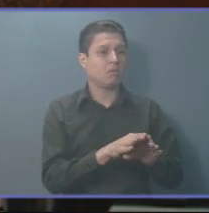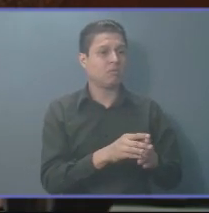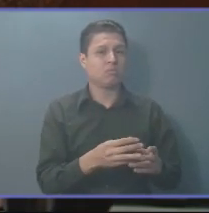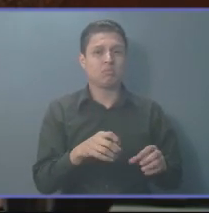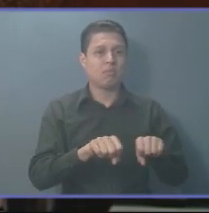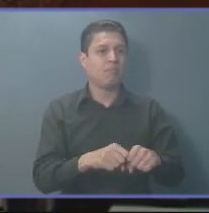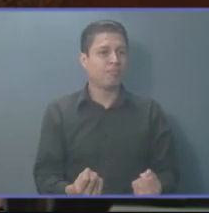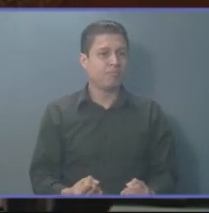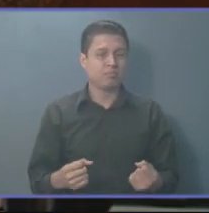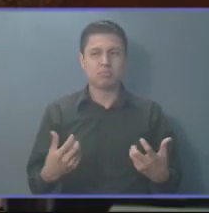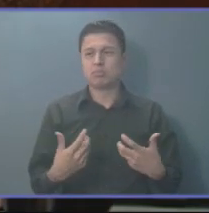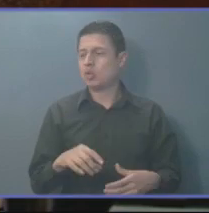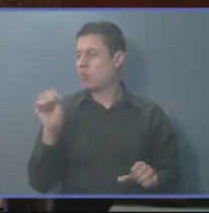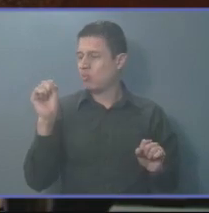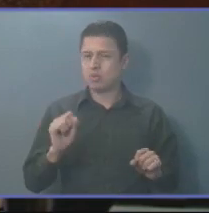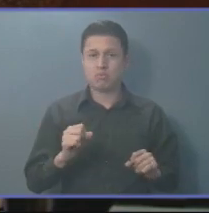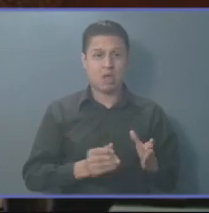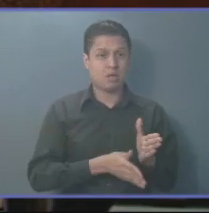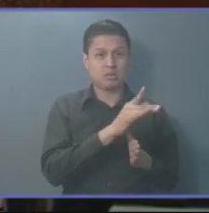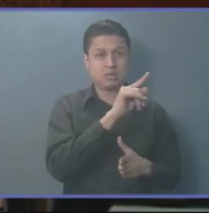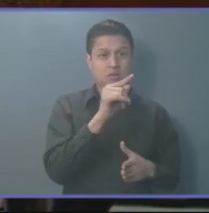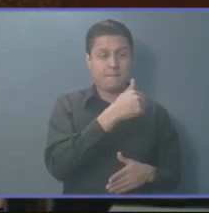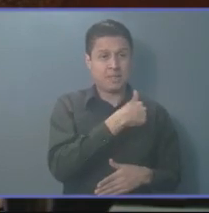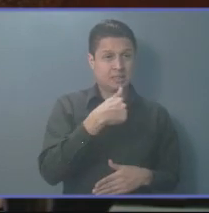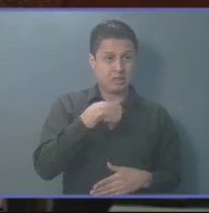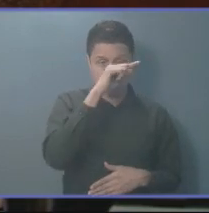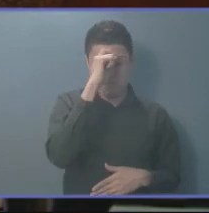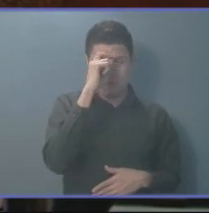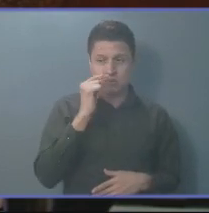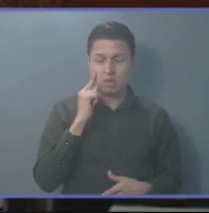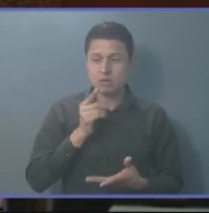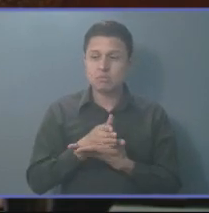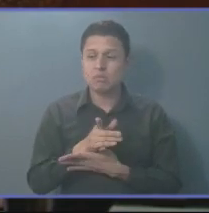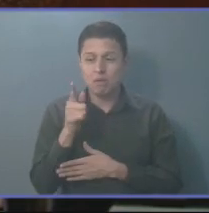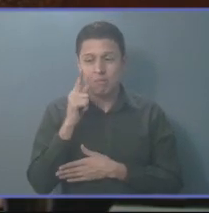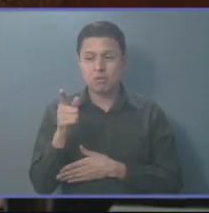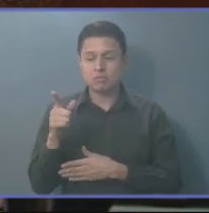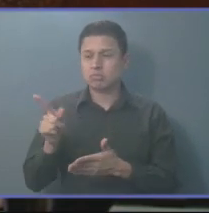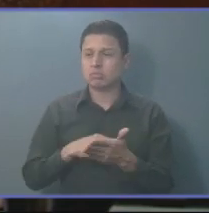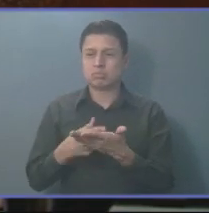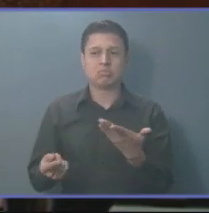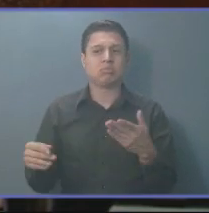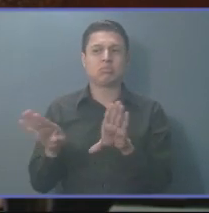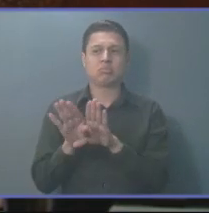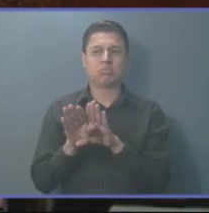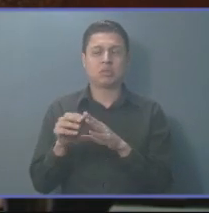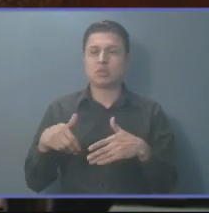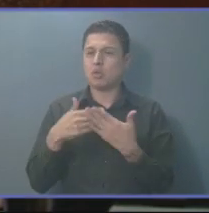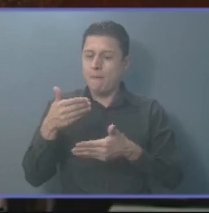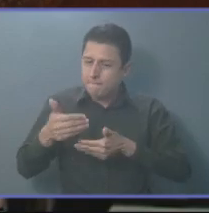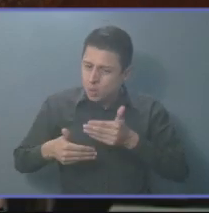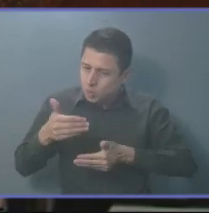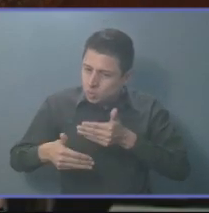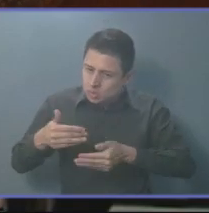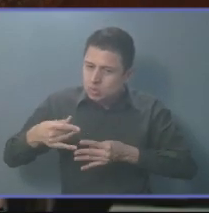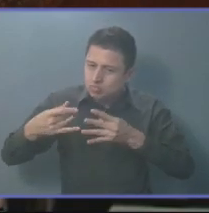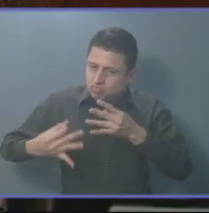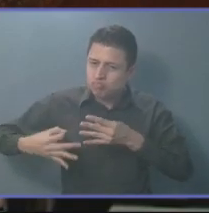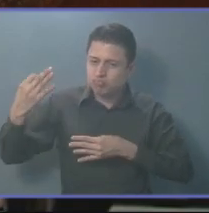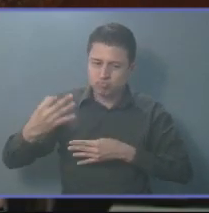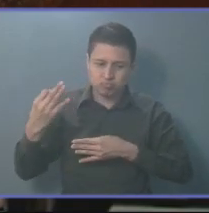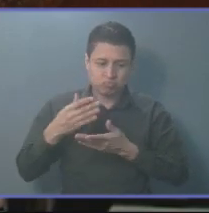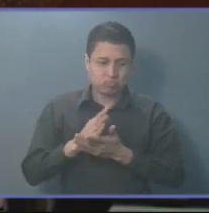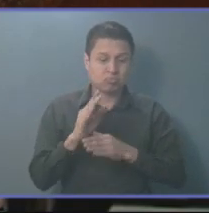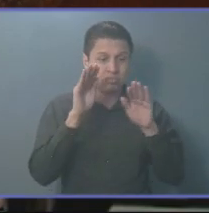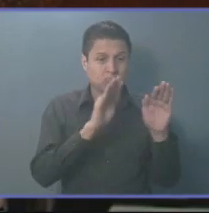y empresa puede ser cerrado, clausurado o suspendido sin haber seguido el debido proceso legal y por